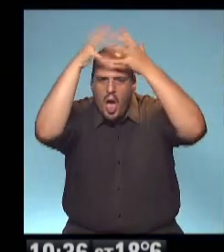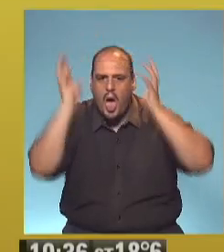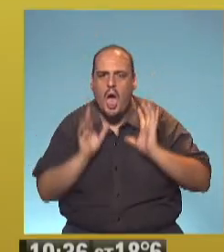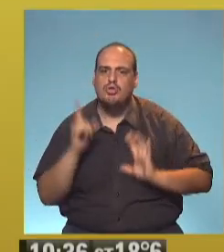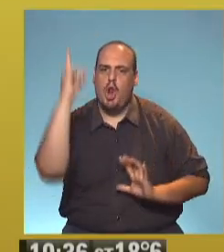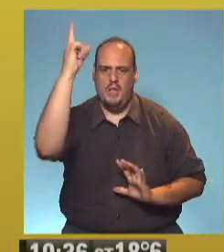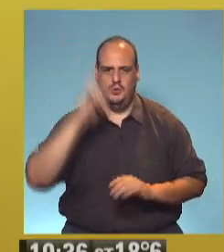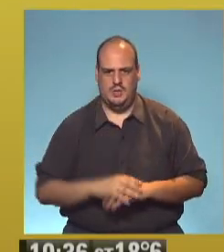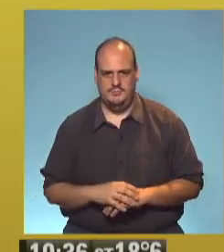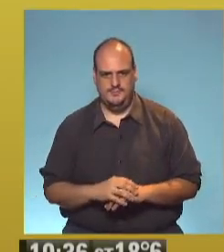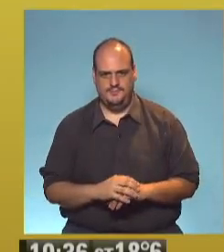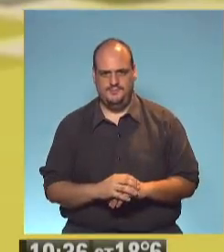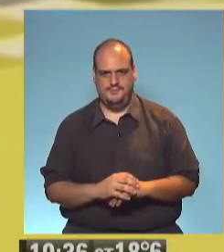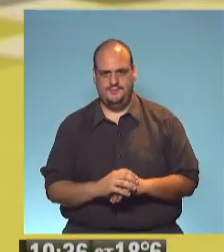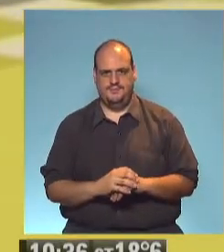¡Mmm!